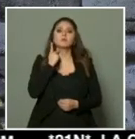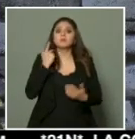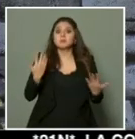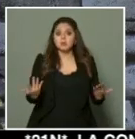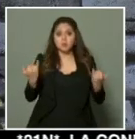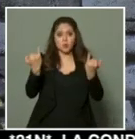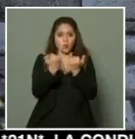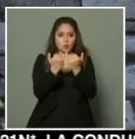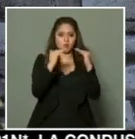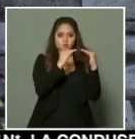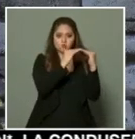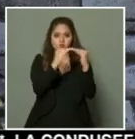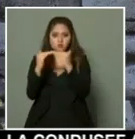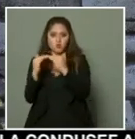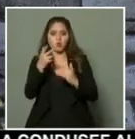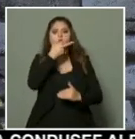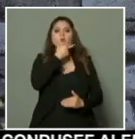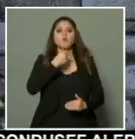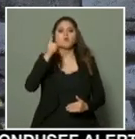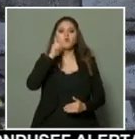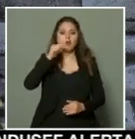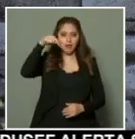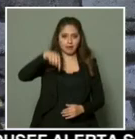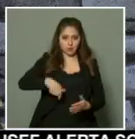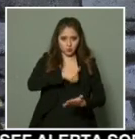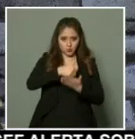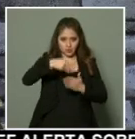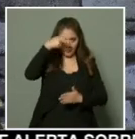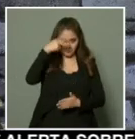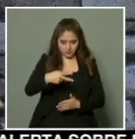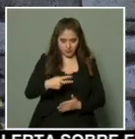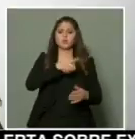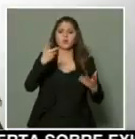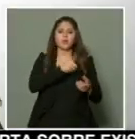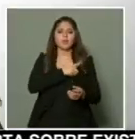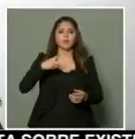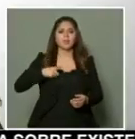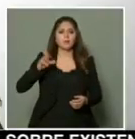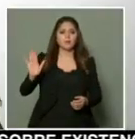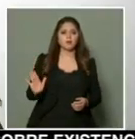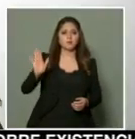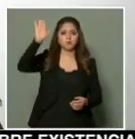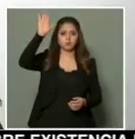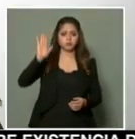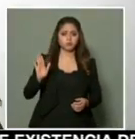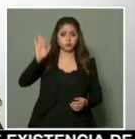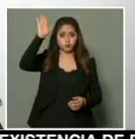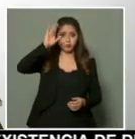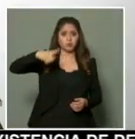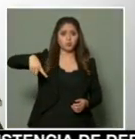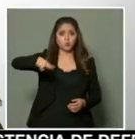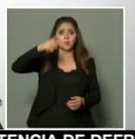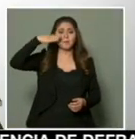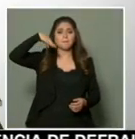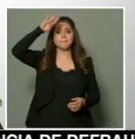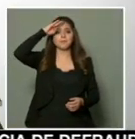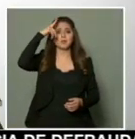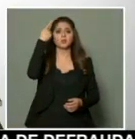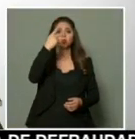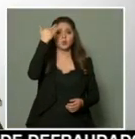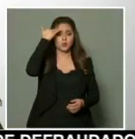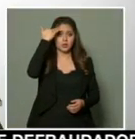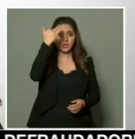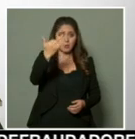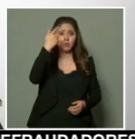especialistas de universidades mexicanas para poner solución definitiva al desabasto. De esta manera, los 6 aspirantes a gobernar la alcaldía